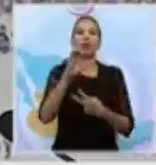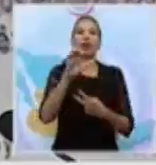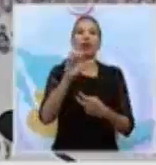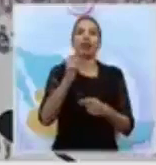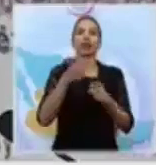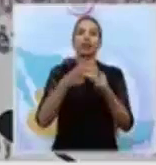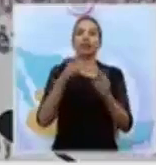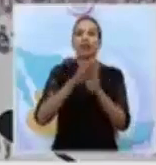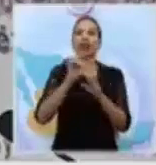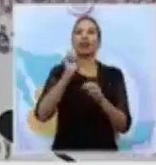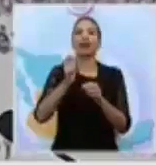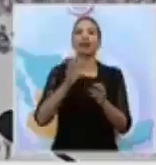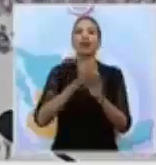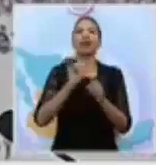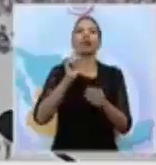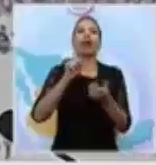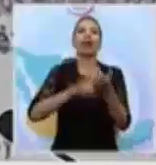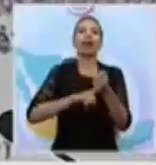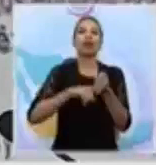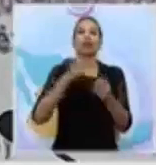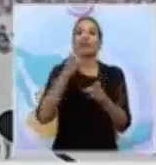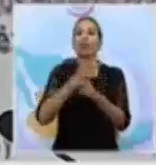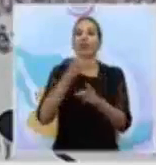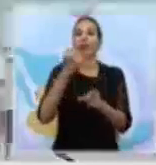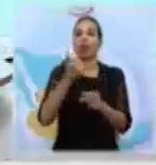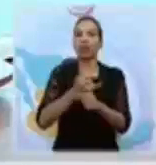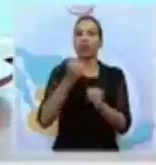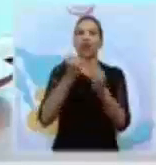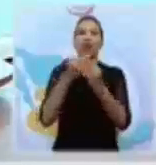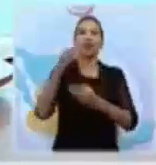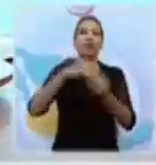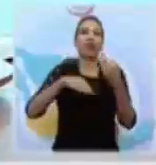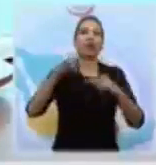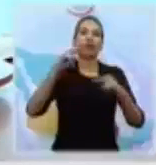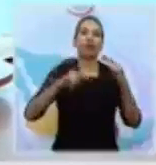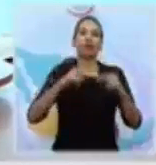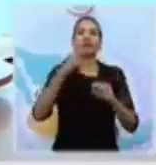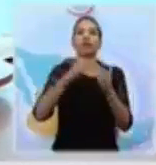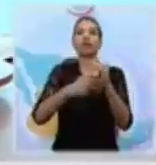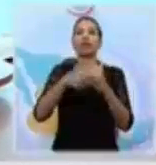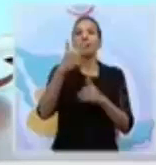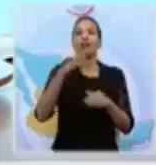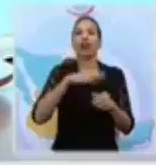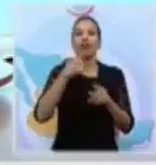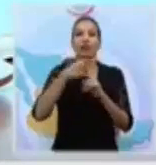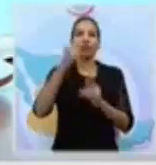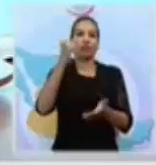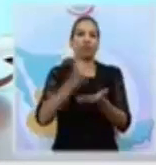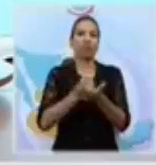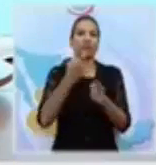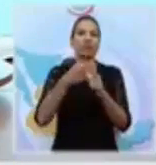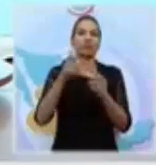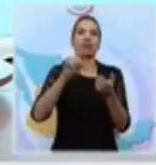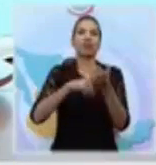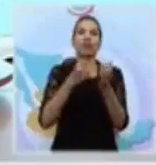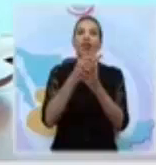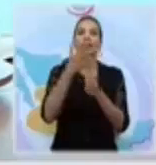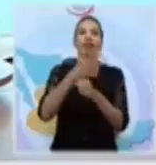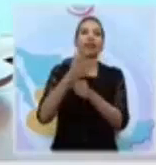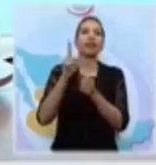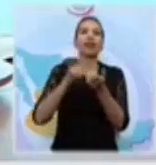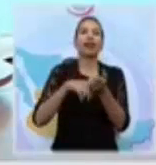también preparatoria. Se excluye al DF para todo fin práctico. En 2003 se aprueba en ambas cámaras del Congreso